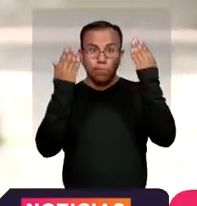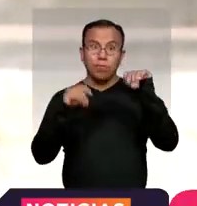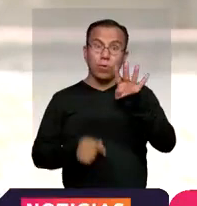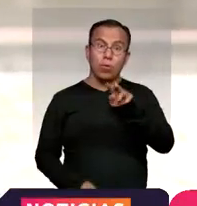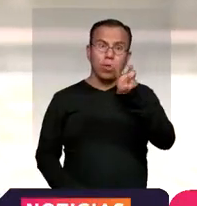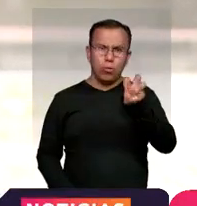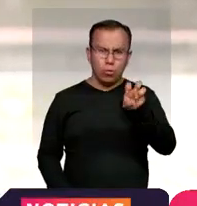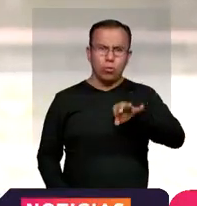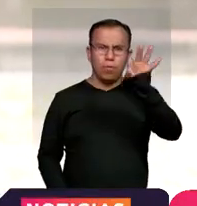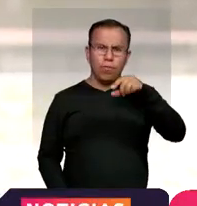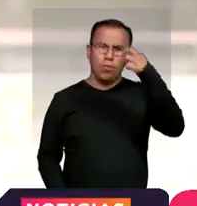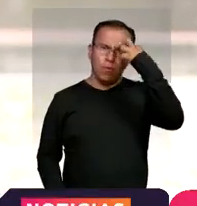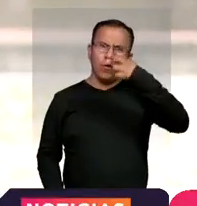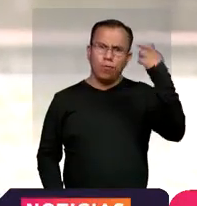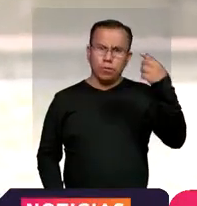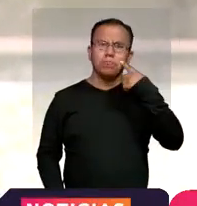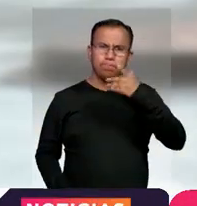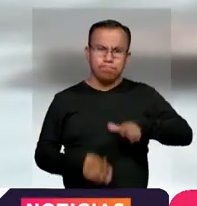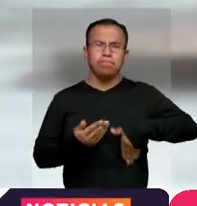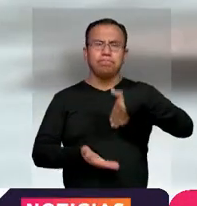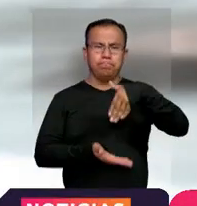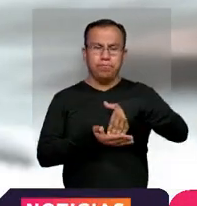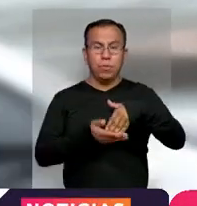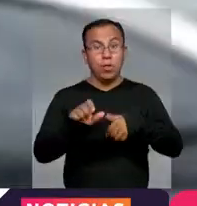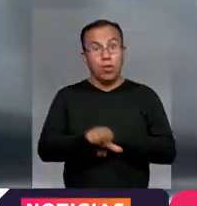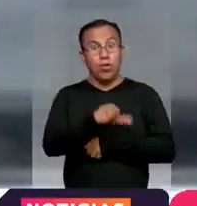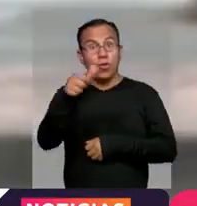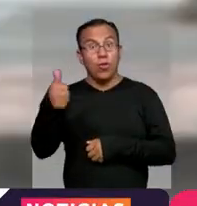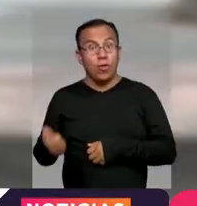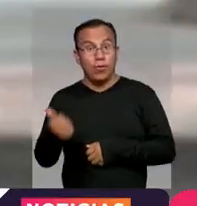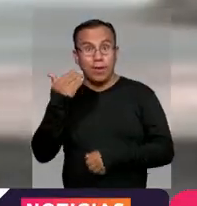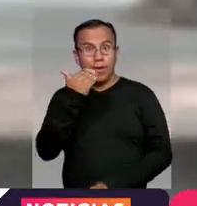de los hombres profesionales comparte esa postura, mientras que